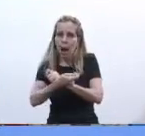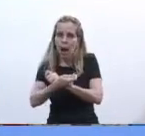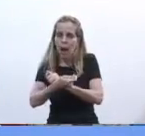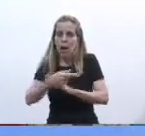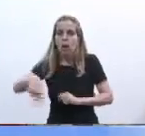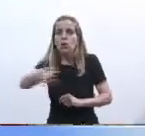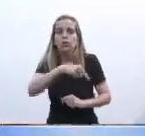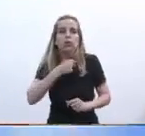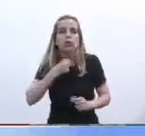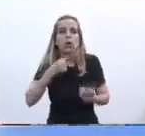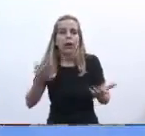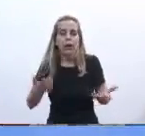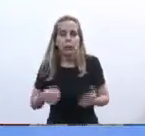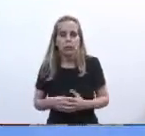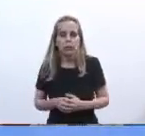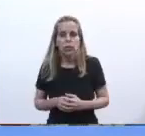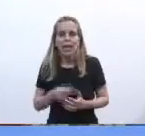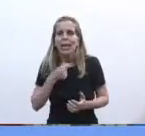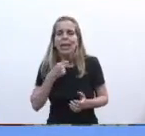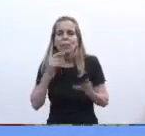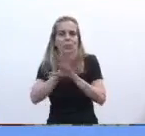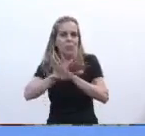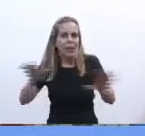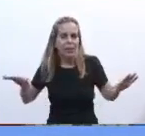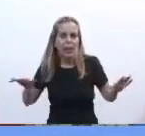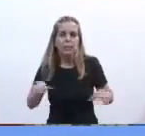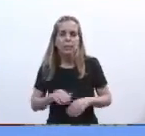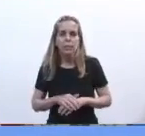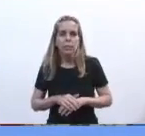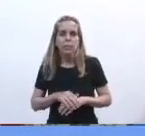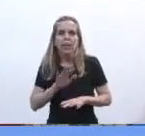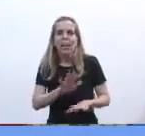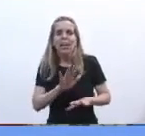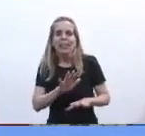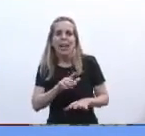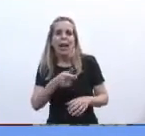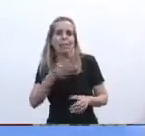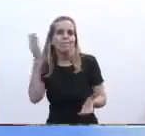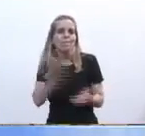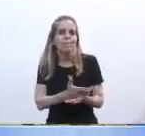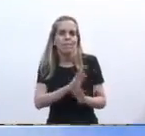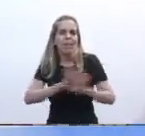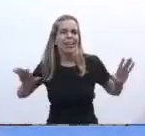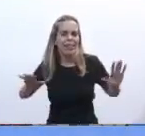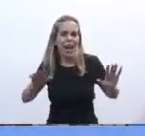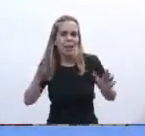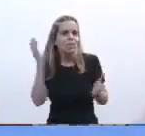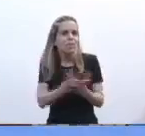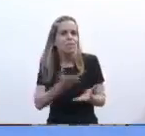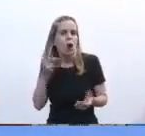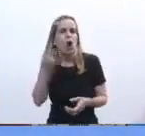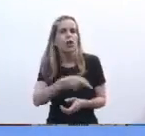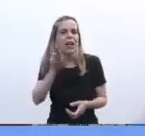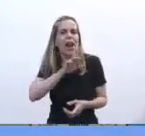queremos entregar de una vez por todas esta injusta penalización de las mujeres argentinas